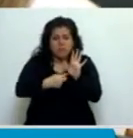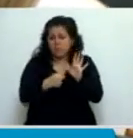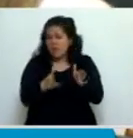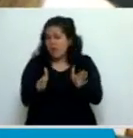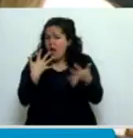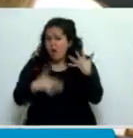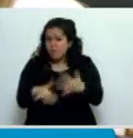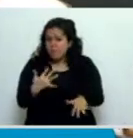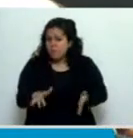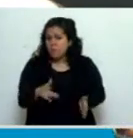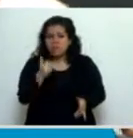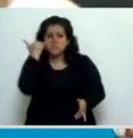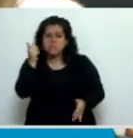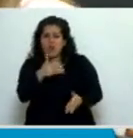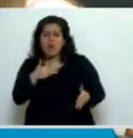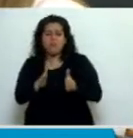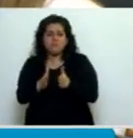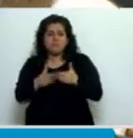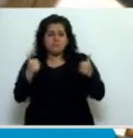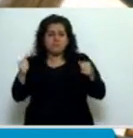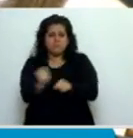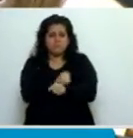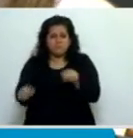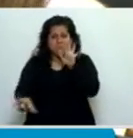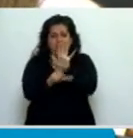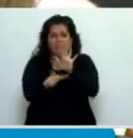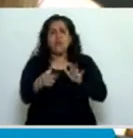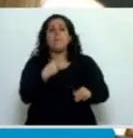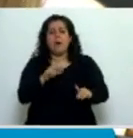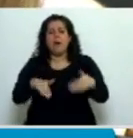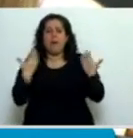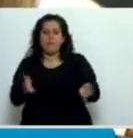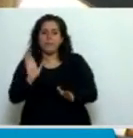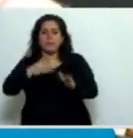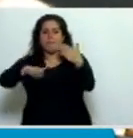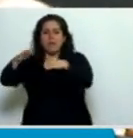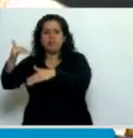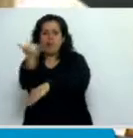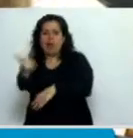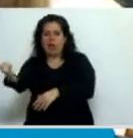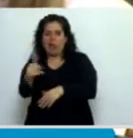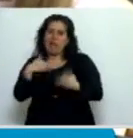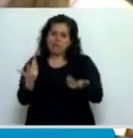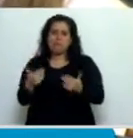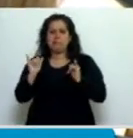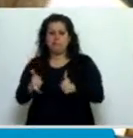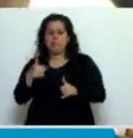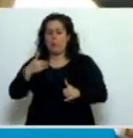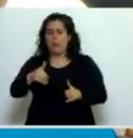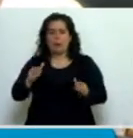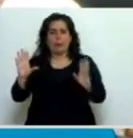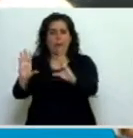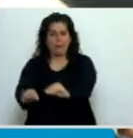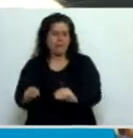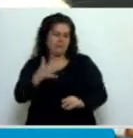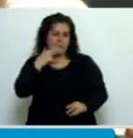y designación de manera inmediata para aprovecharse justamente de las mayorías circunstanciales que les van a caer dentro de pocos días.